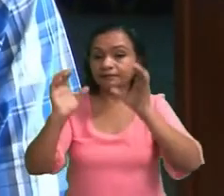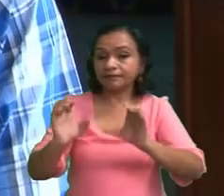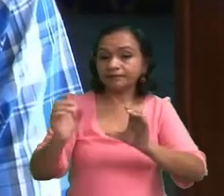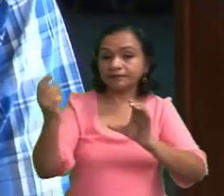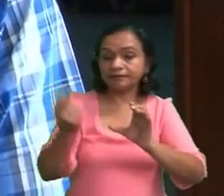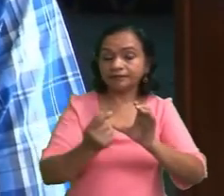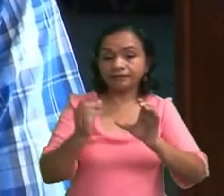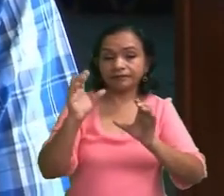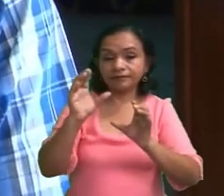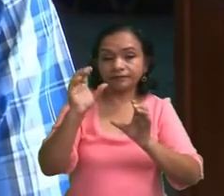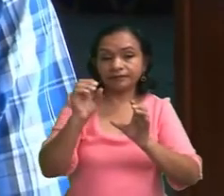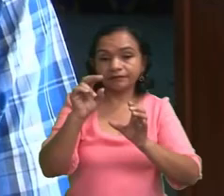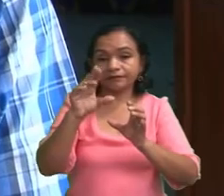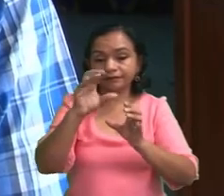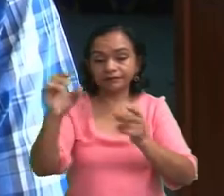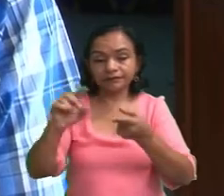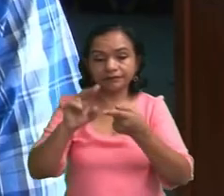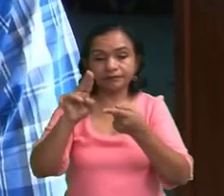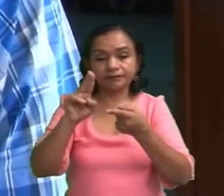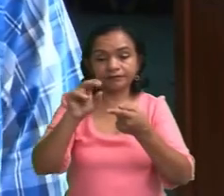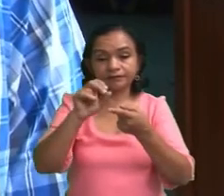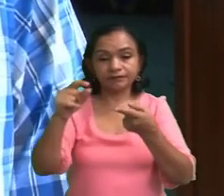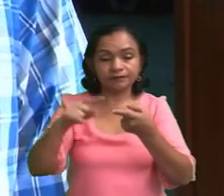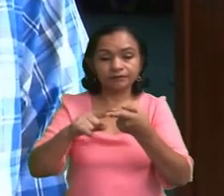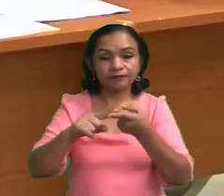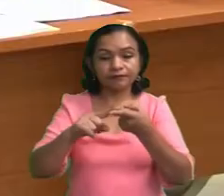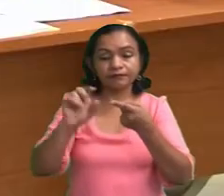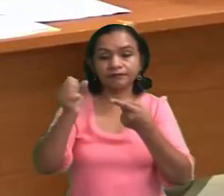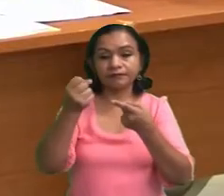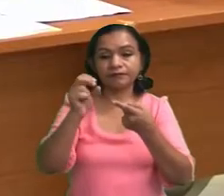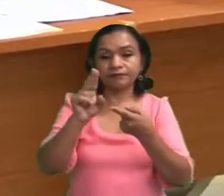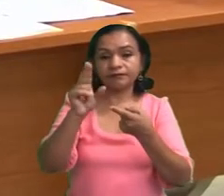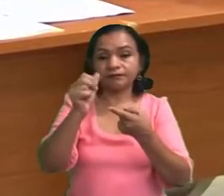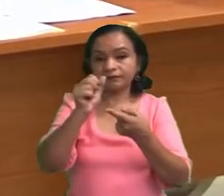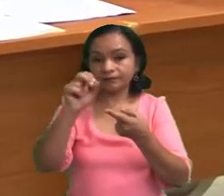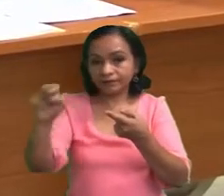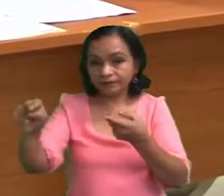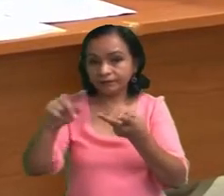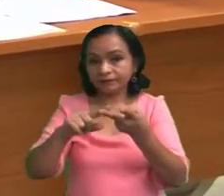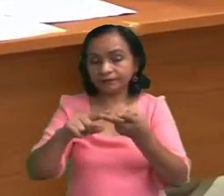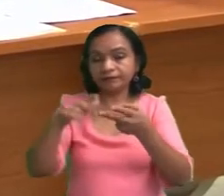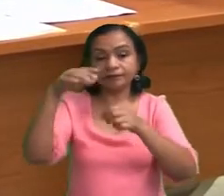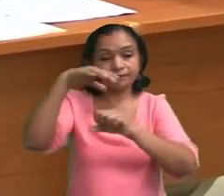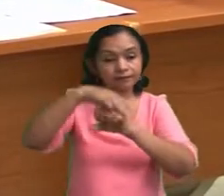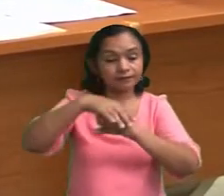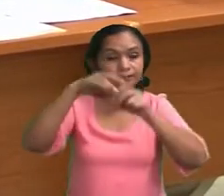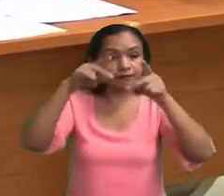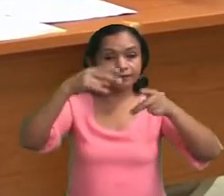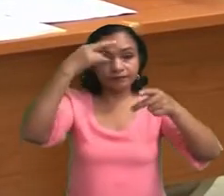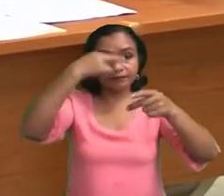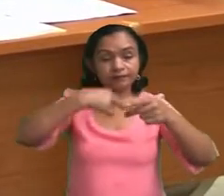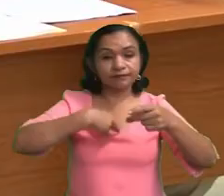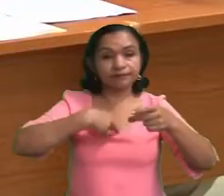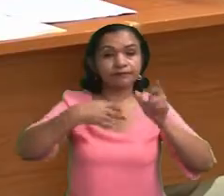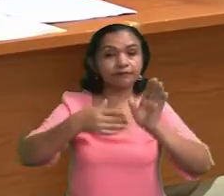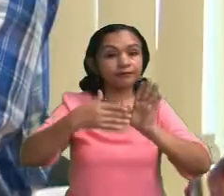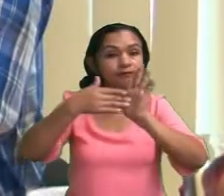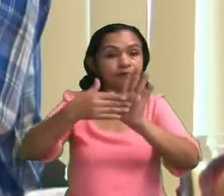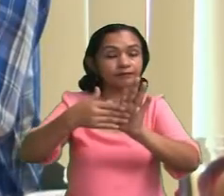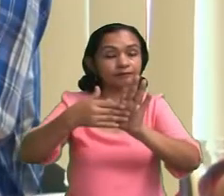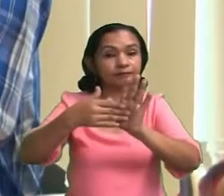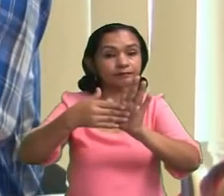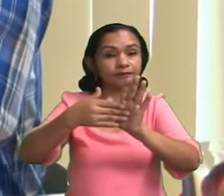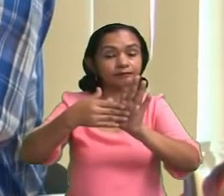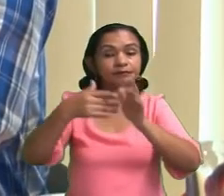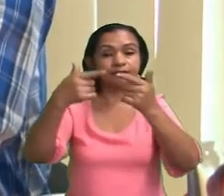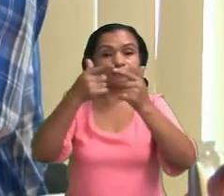compañeros de CONACOP, de la UNAC y del CIUSAN. El titular de la comisión anunció que presentarán el dictamen ante